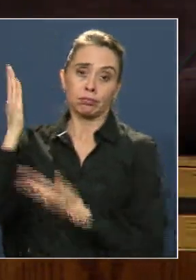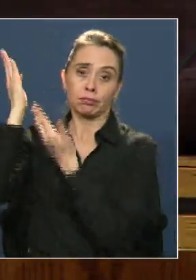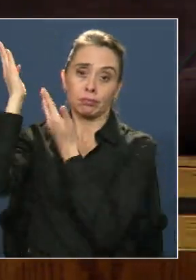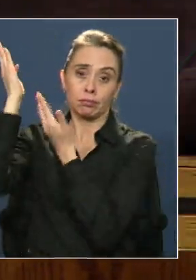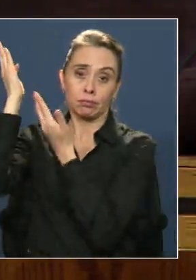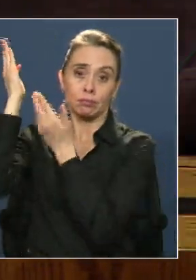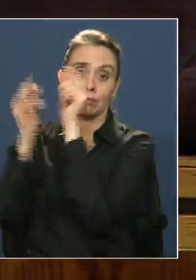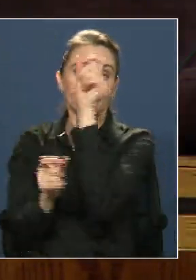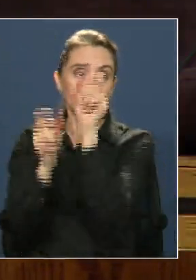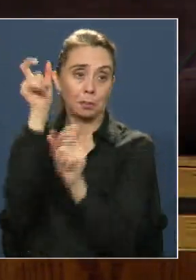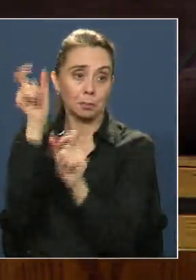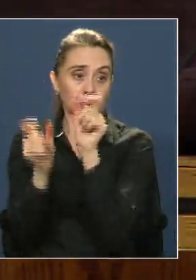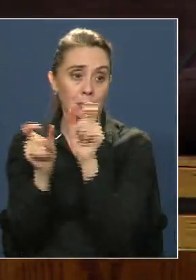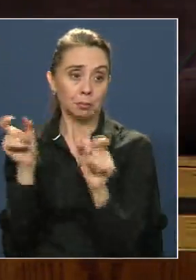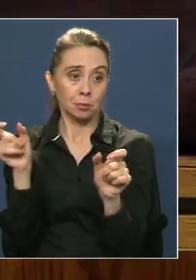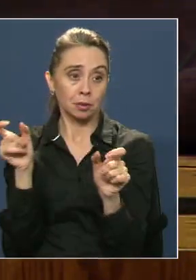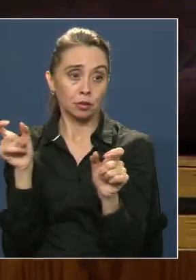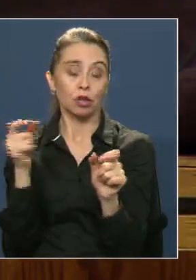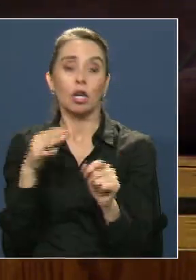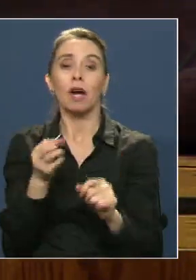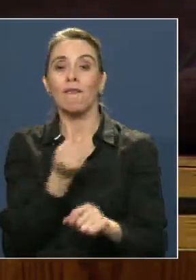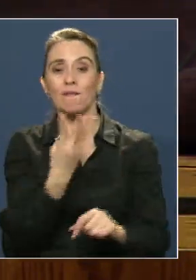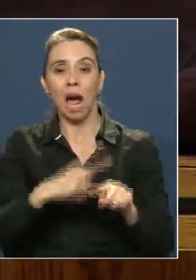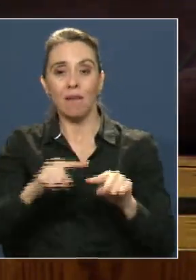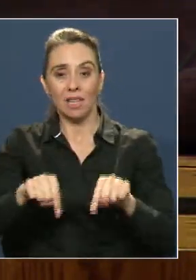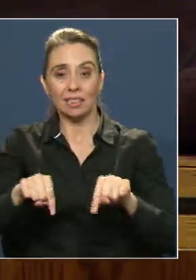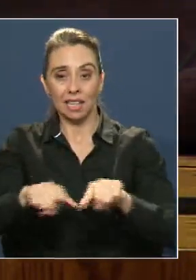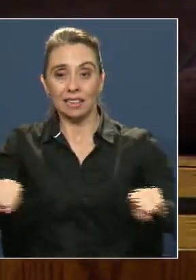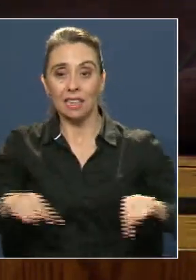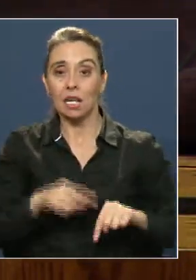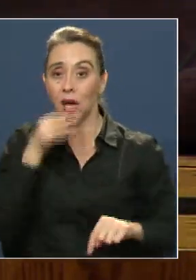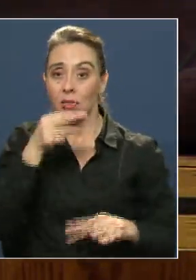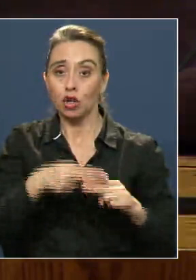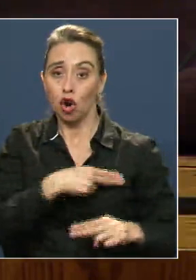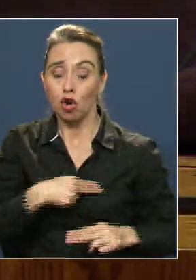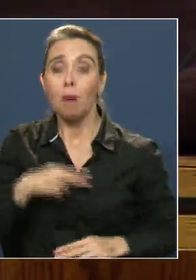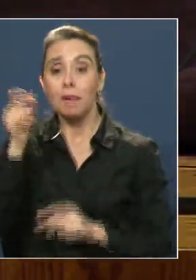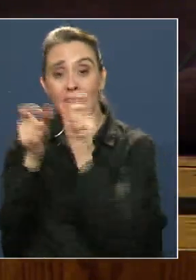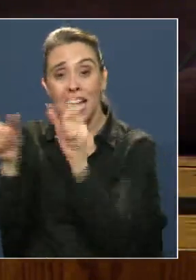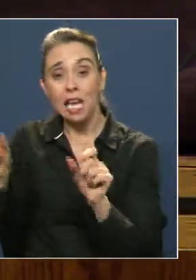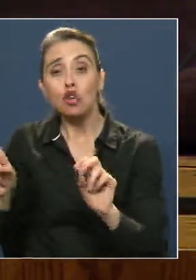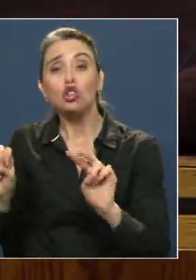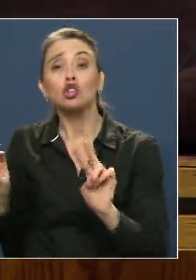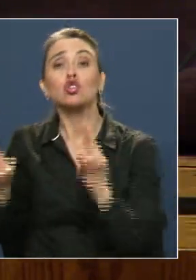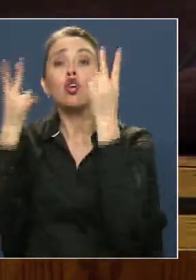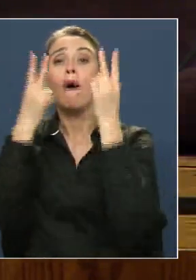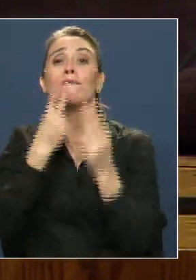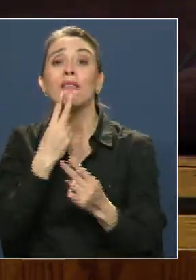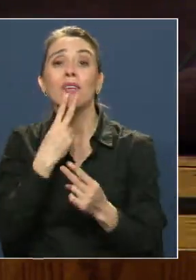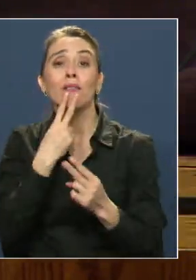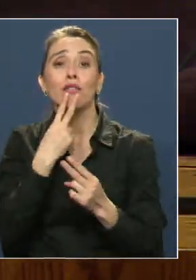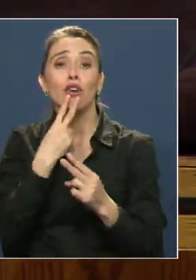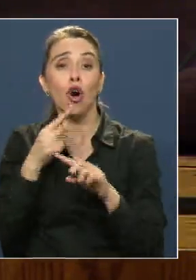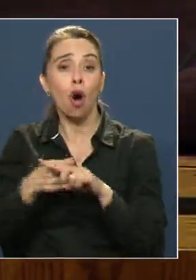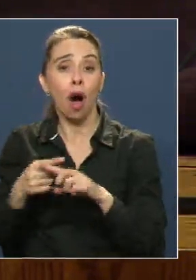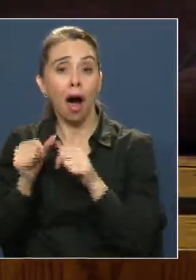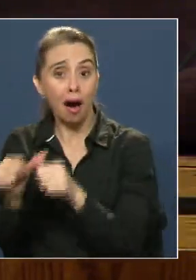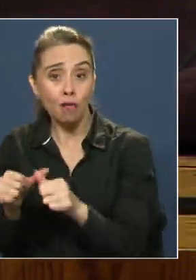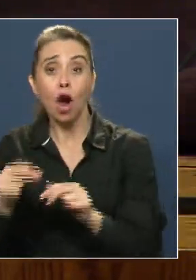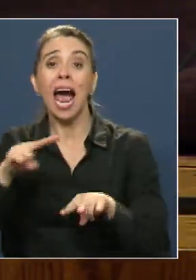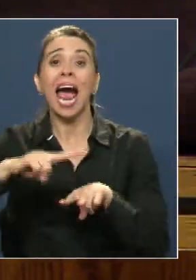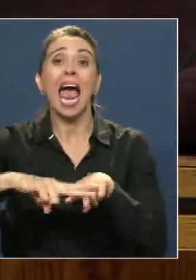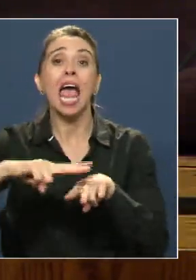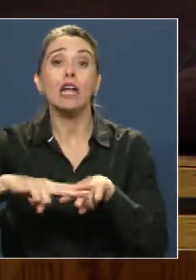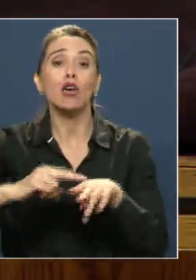que han sido ya nombrados varias veces, unos verdaderos sobrevivientes y héroes, después de batallas en donde